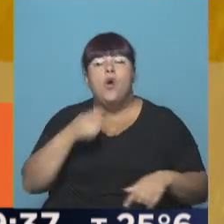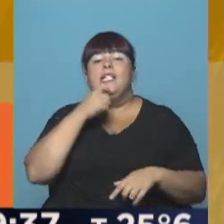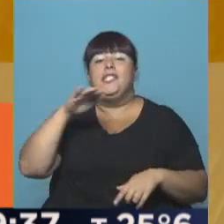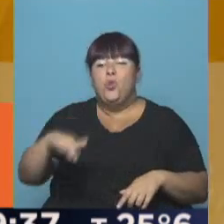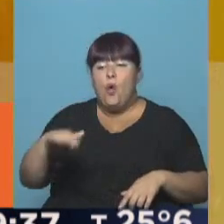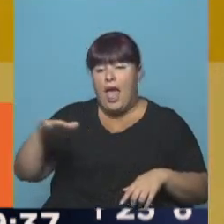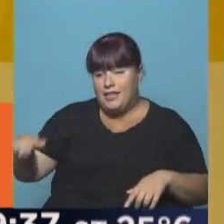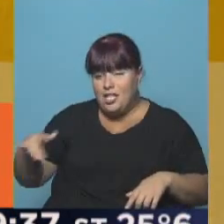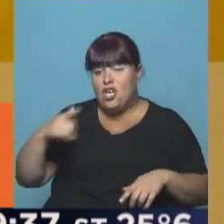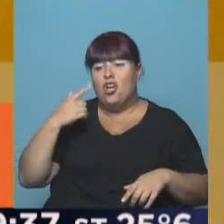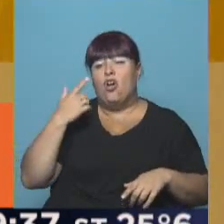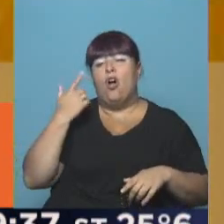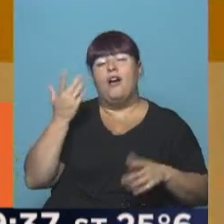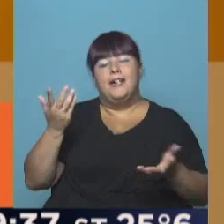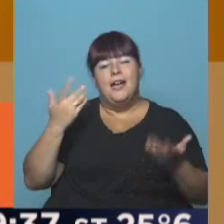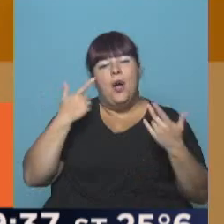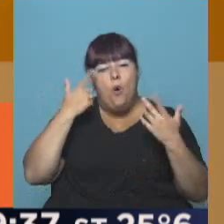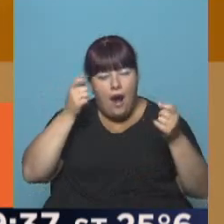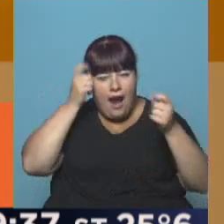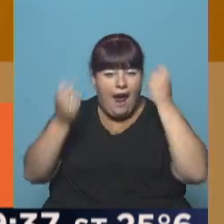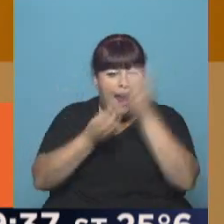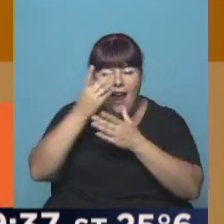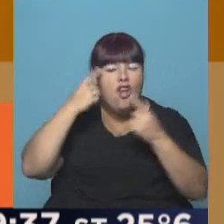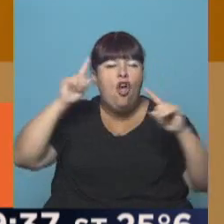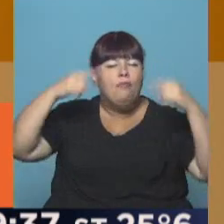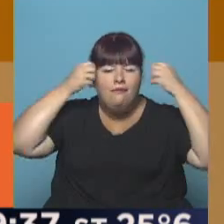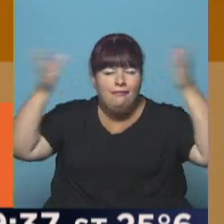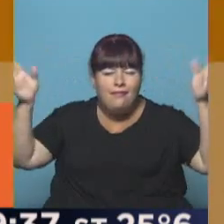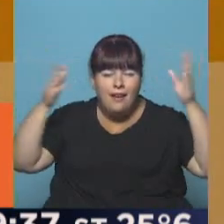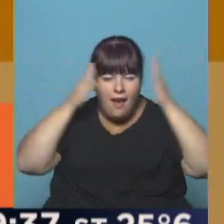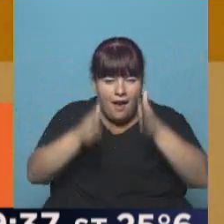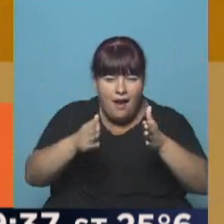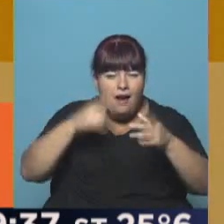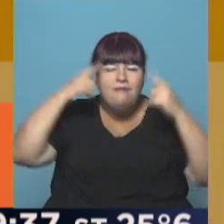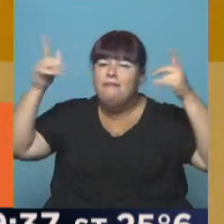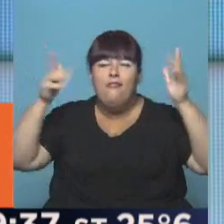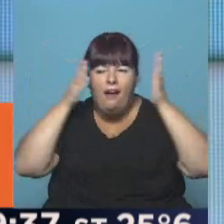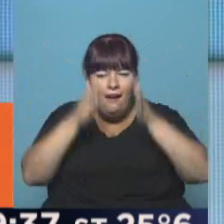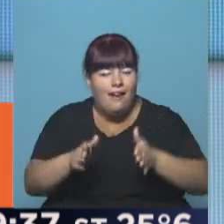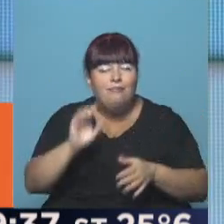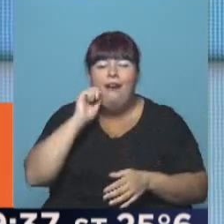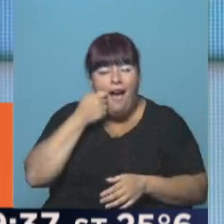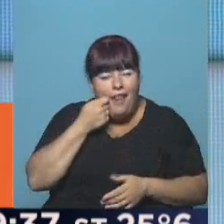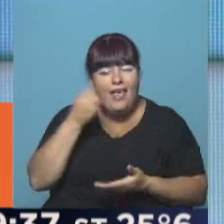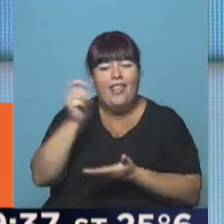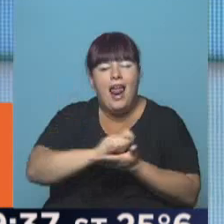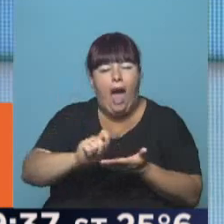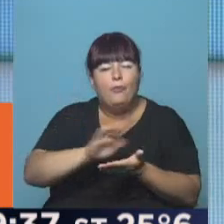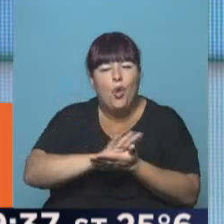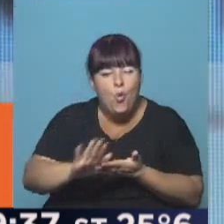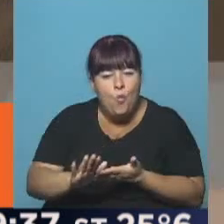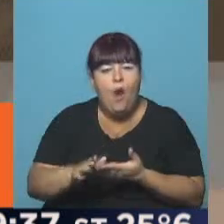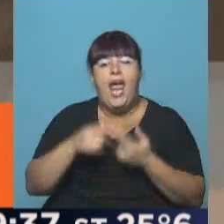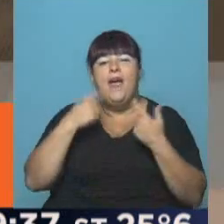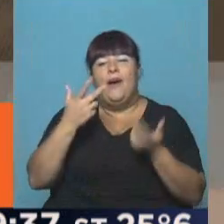está poniendo en práctica su creatividad no puede pensar en otra cosa no se puede concentrar en otra cosa no hay nada más lindo que lápices nuevos cuando se